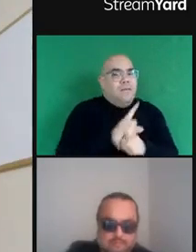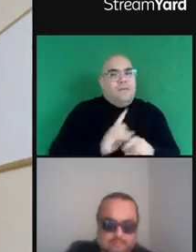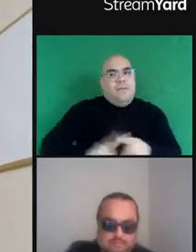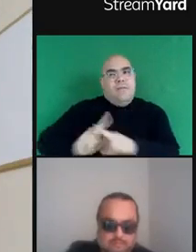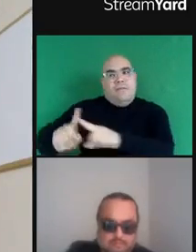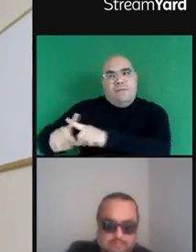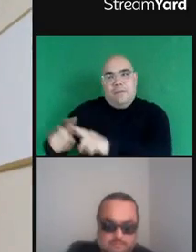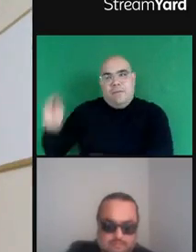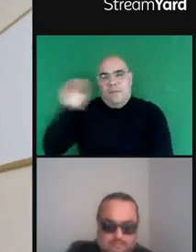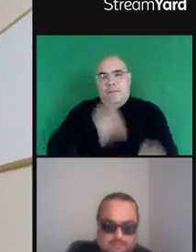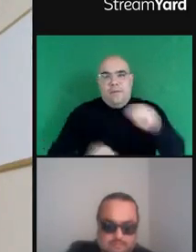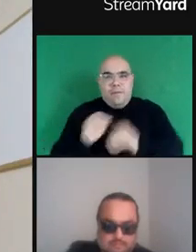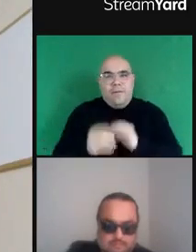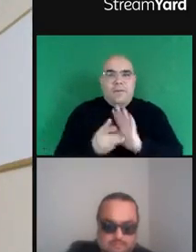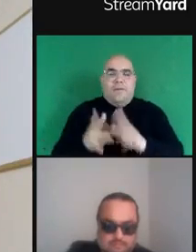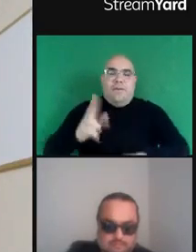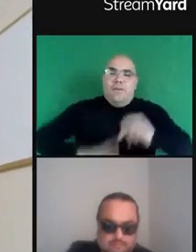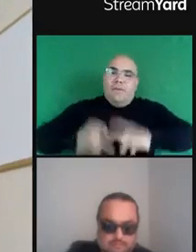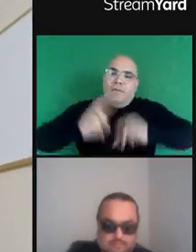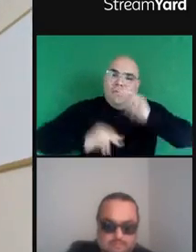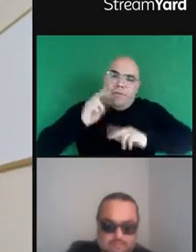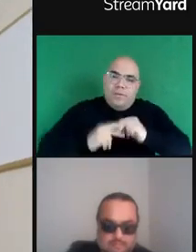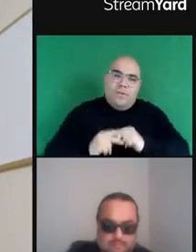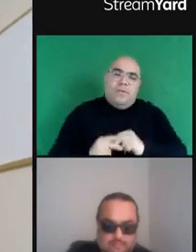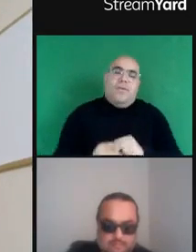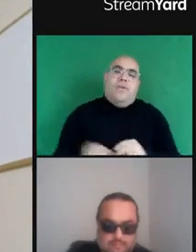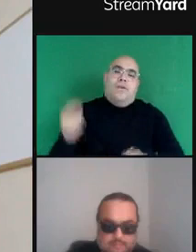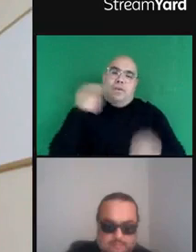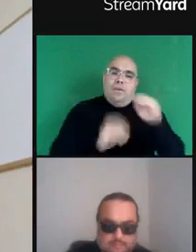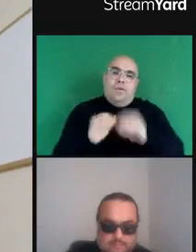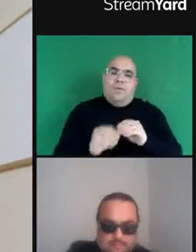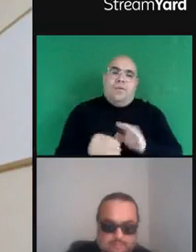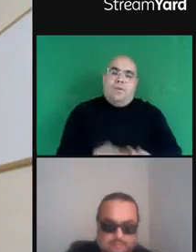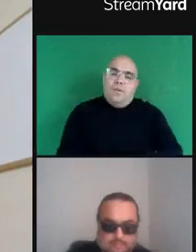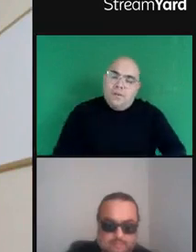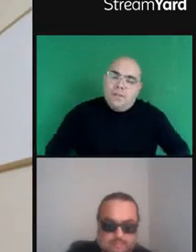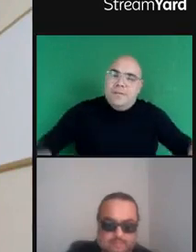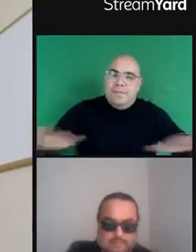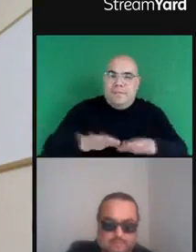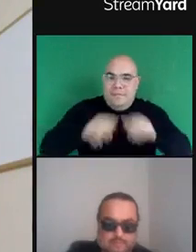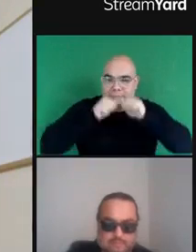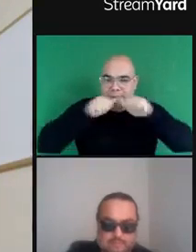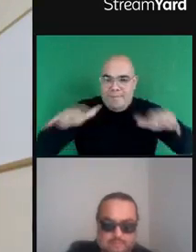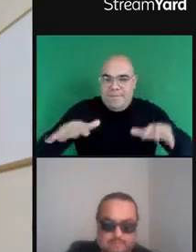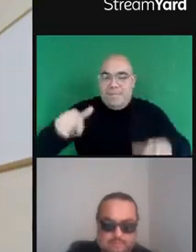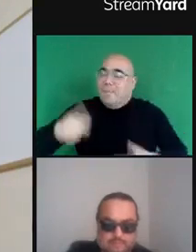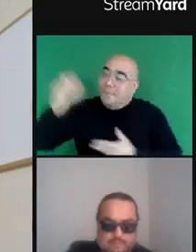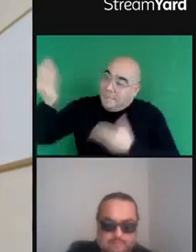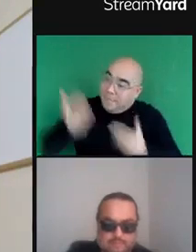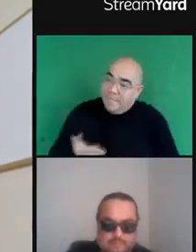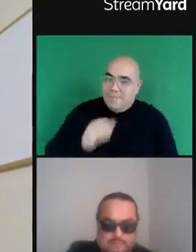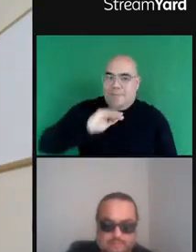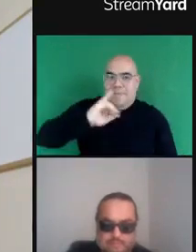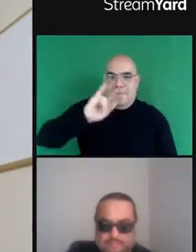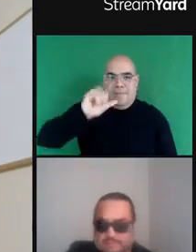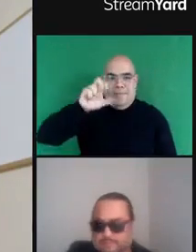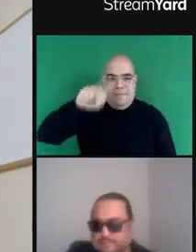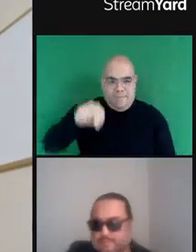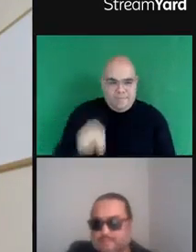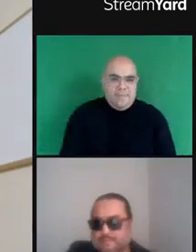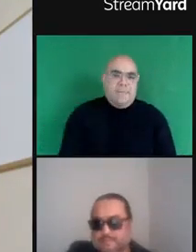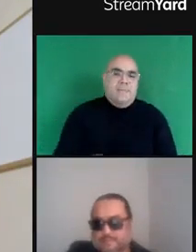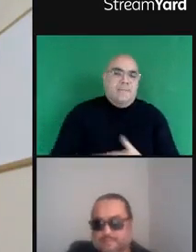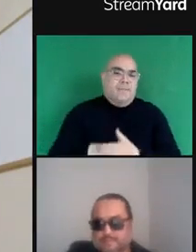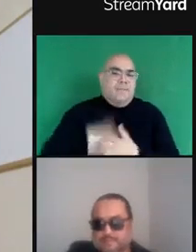diseños, construcciones y obras de arte en espacio público. Bienvenido, Julián, y bueno, para comenzar, José